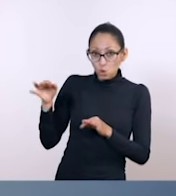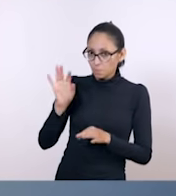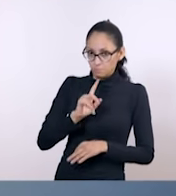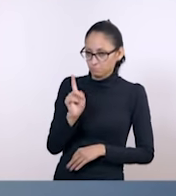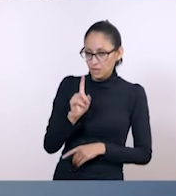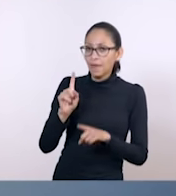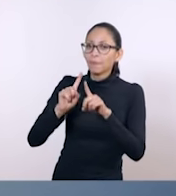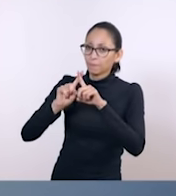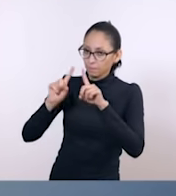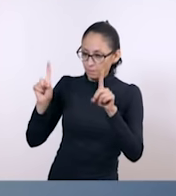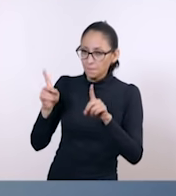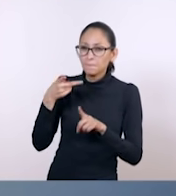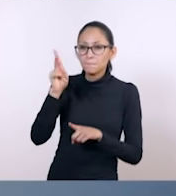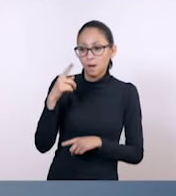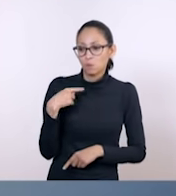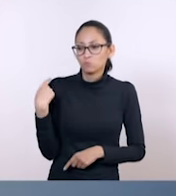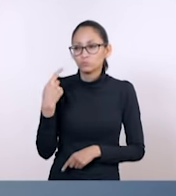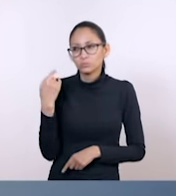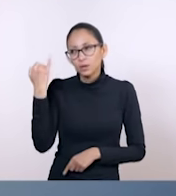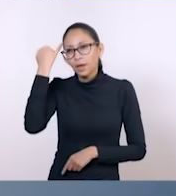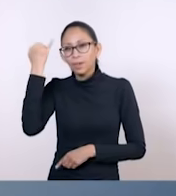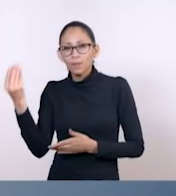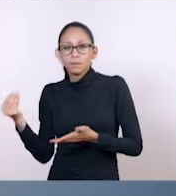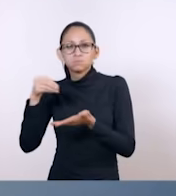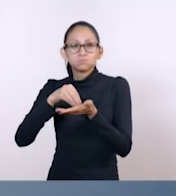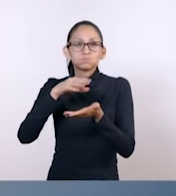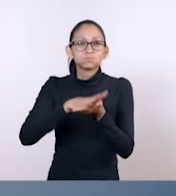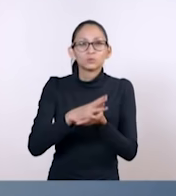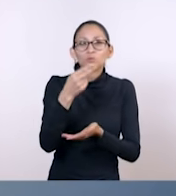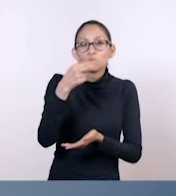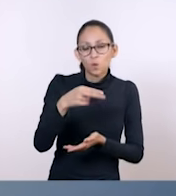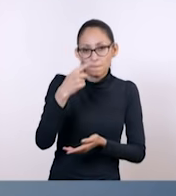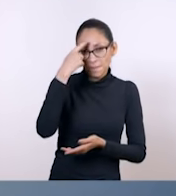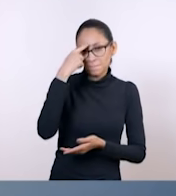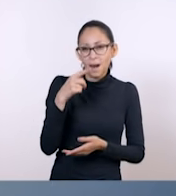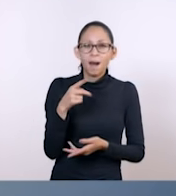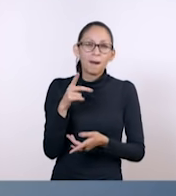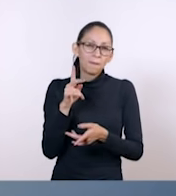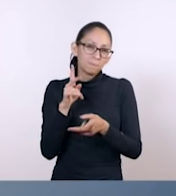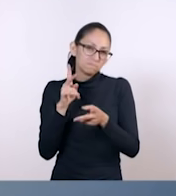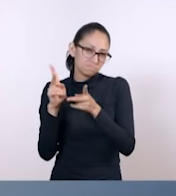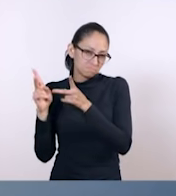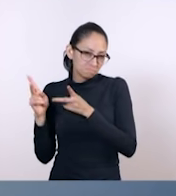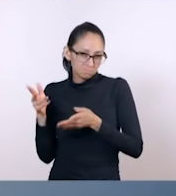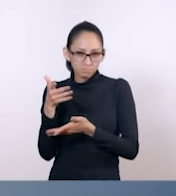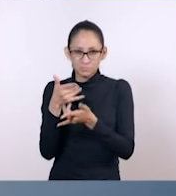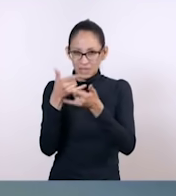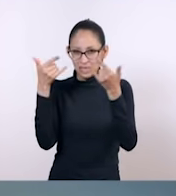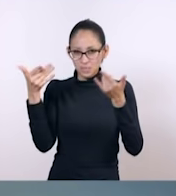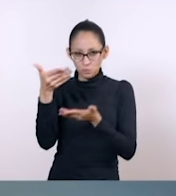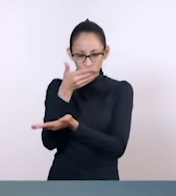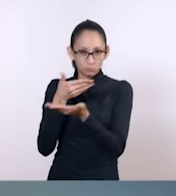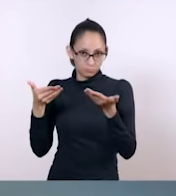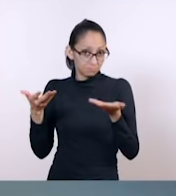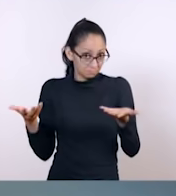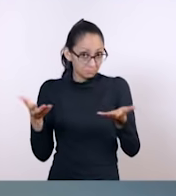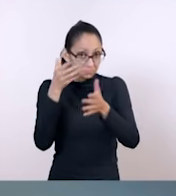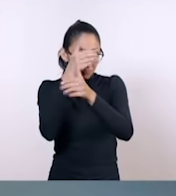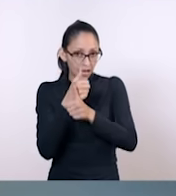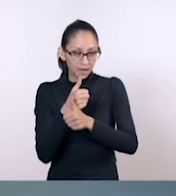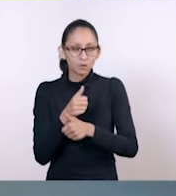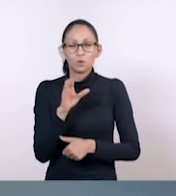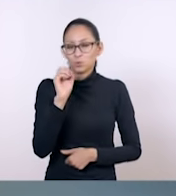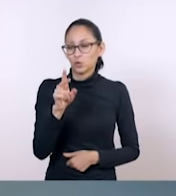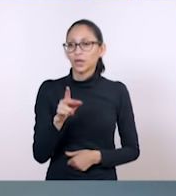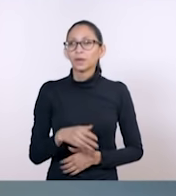o sea, no se llama así en realidad, pero, pues, vamos a llamarla de alguna forma para que podamos hablar de esta situación. ¿Te parece?